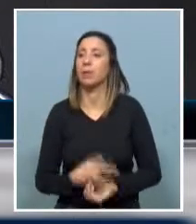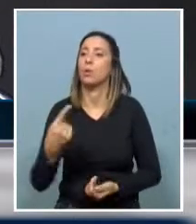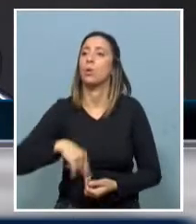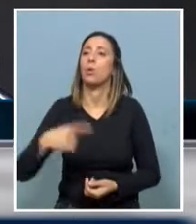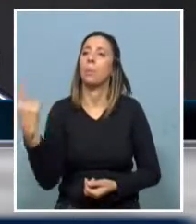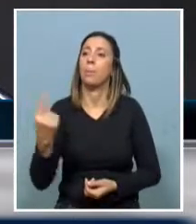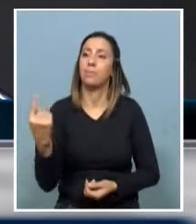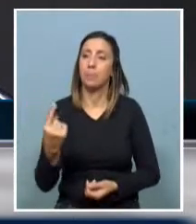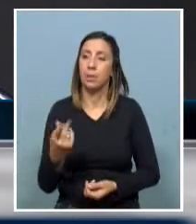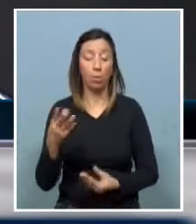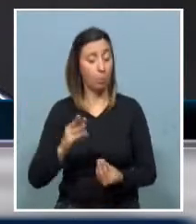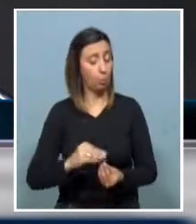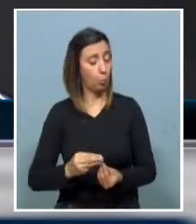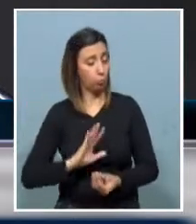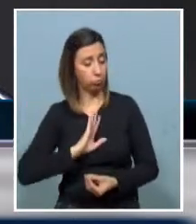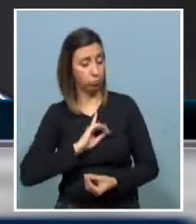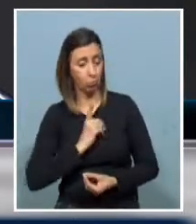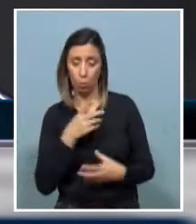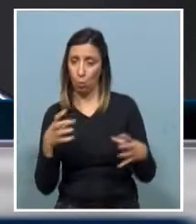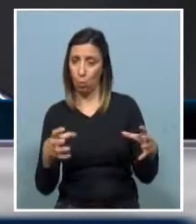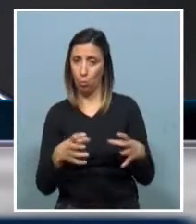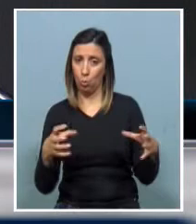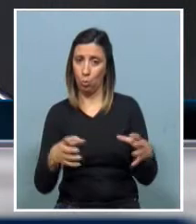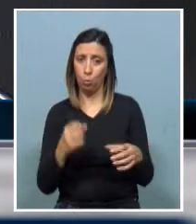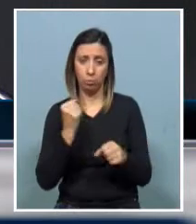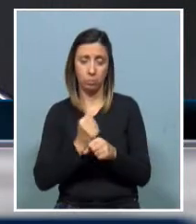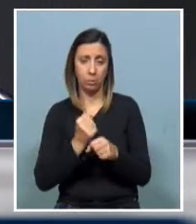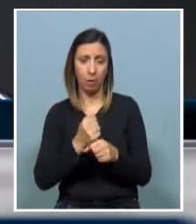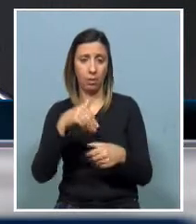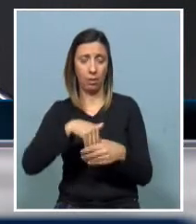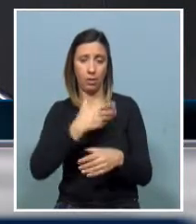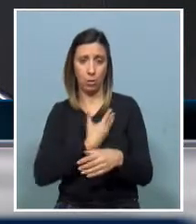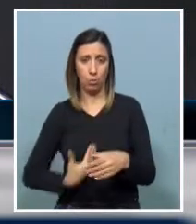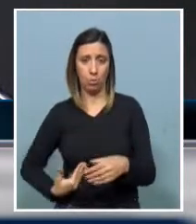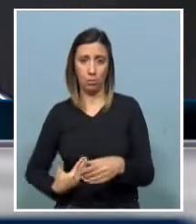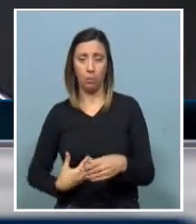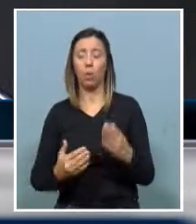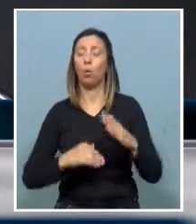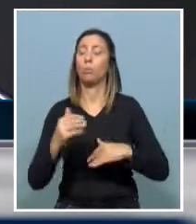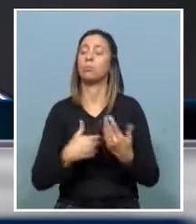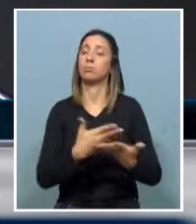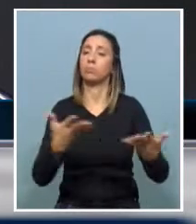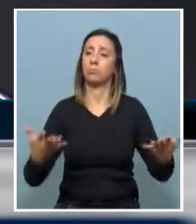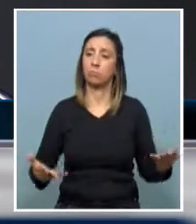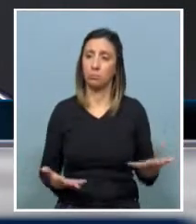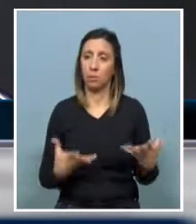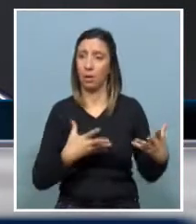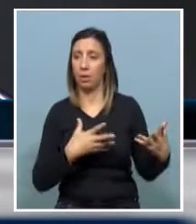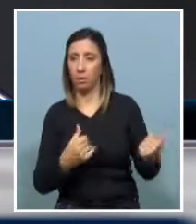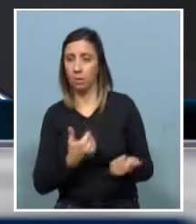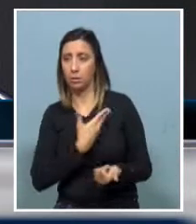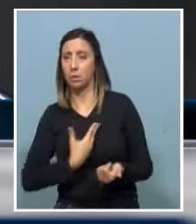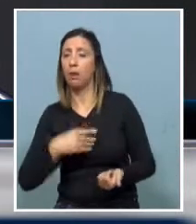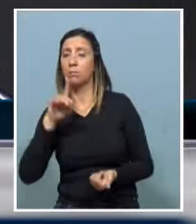primero muy, muy orgullosos de pertenecer a este equipo de gobierno, muy orgullosos de ser el ministro de Obra Pública, de ser un colaborador de